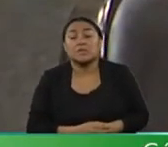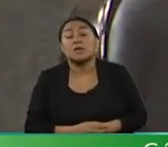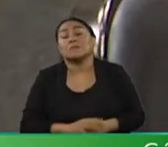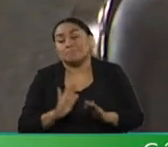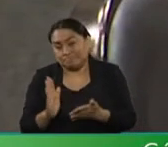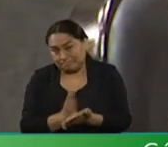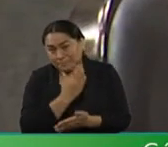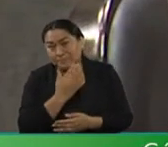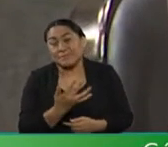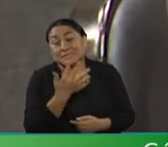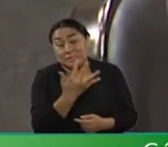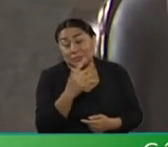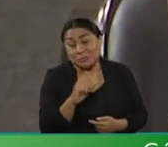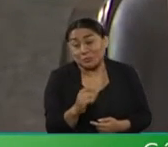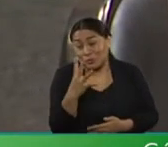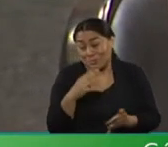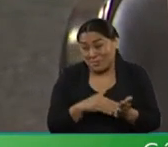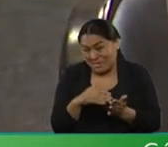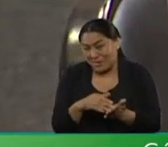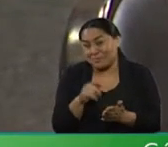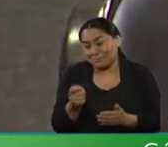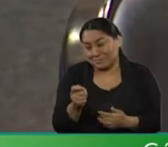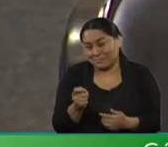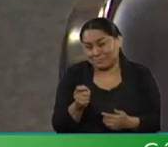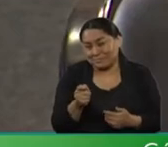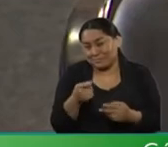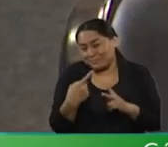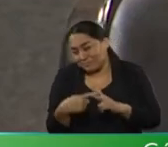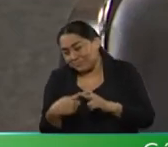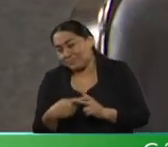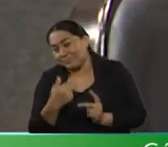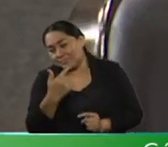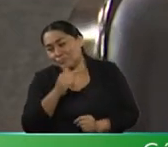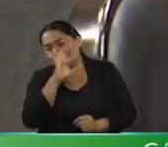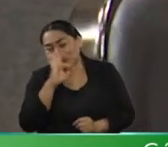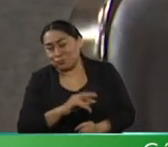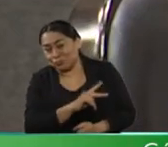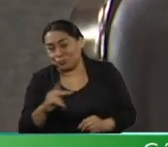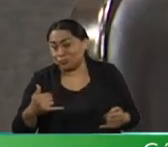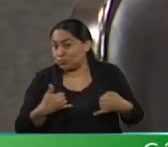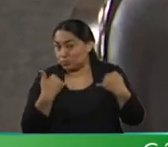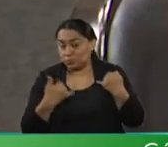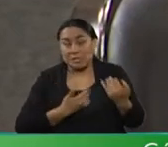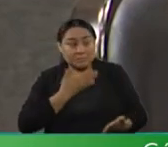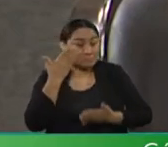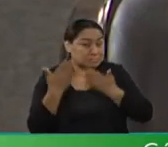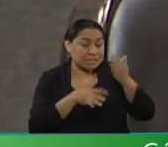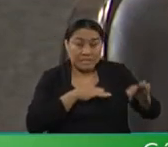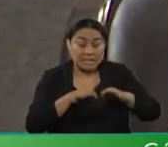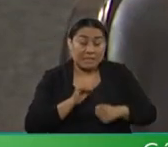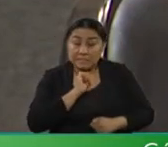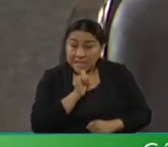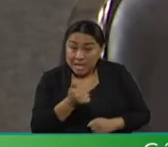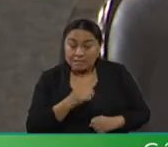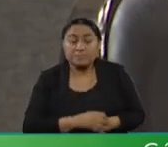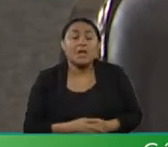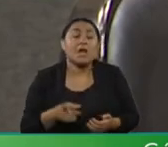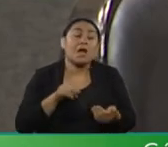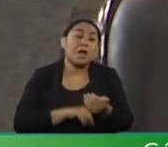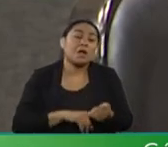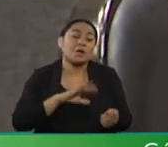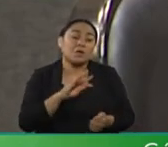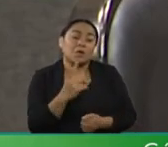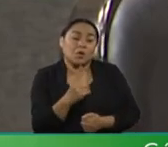los 5.4 millones que representan el 7% de los jóvenes que no estudian ni trabajan el